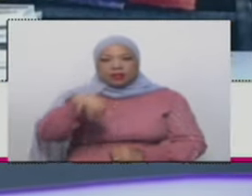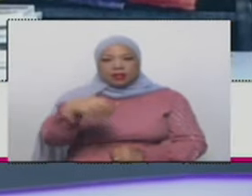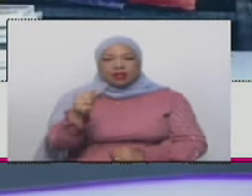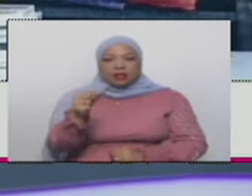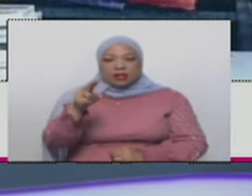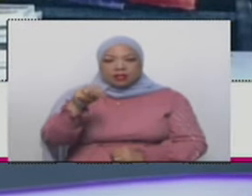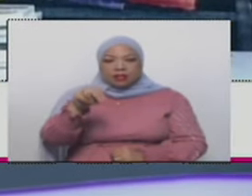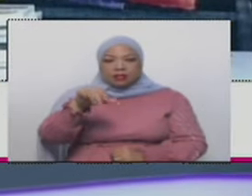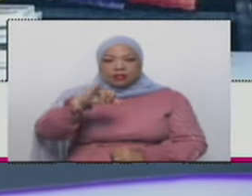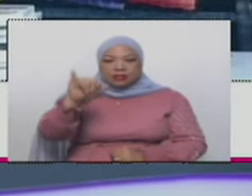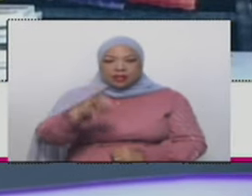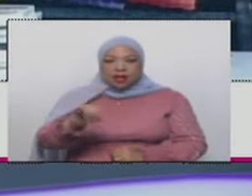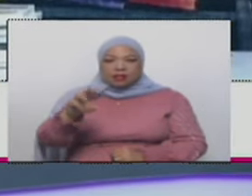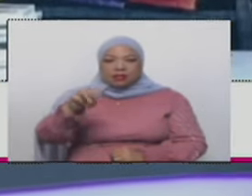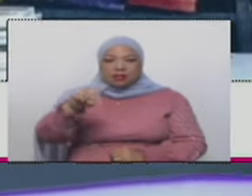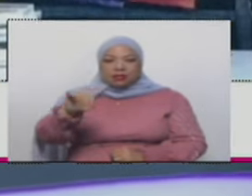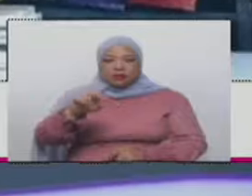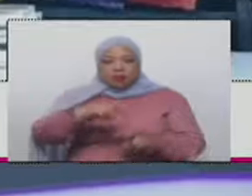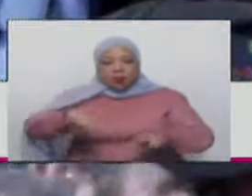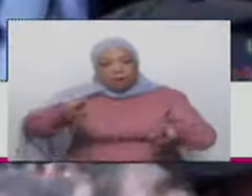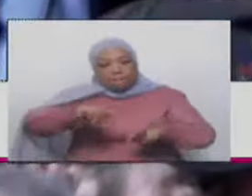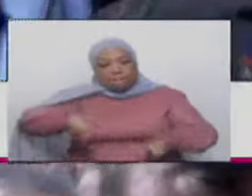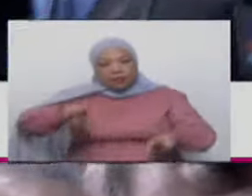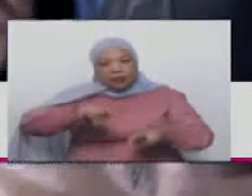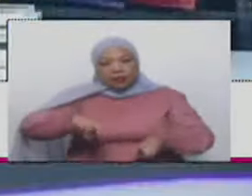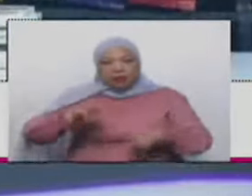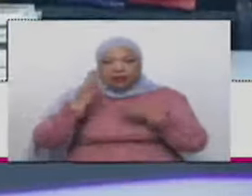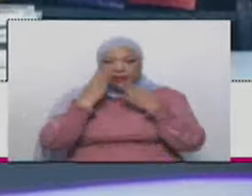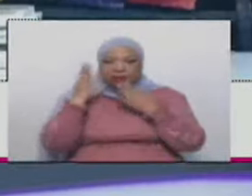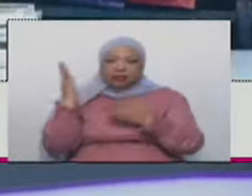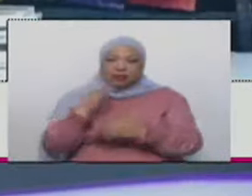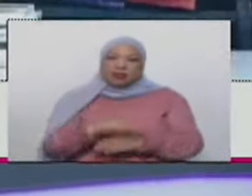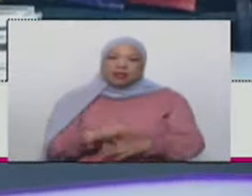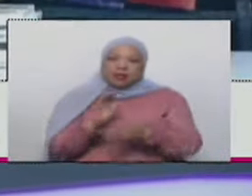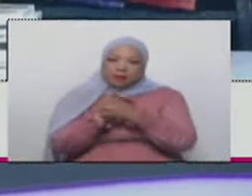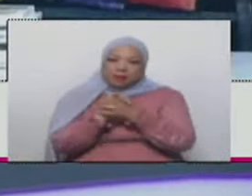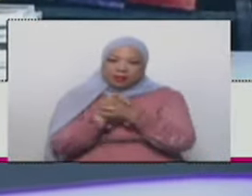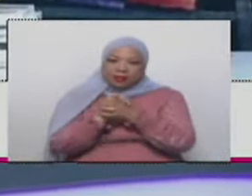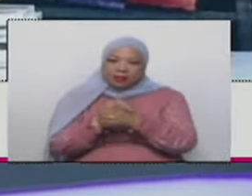investigadora. Luis Pellicer, camarada.